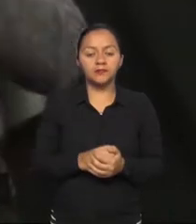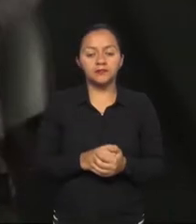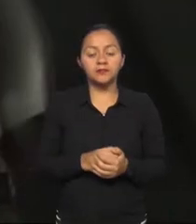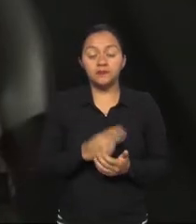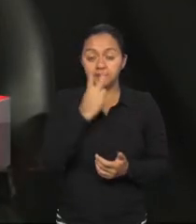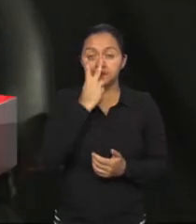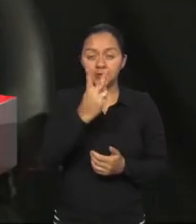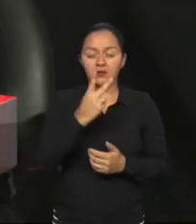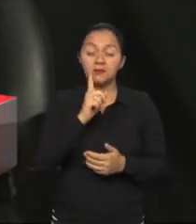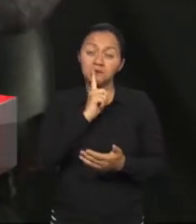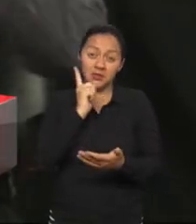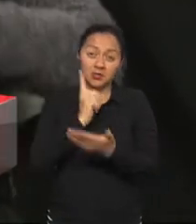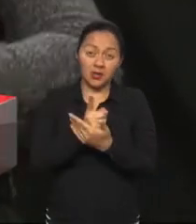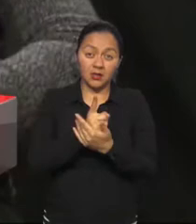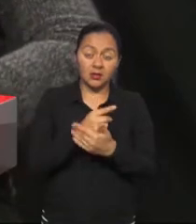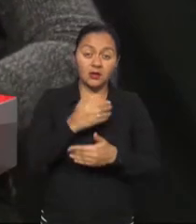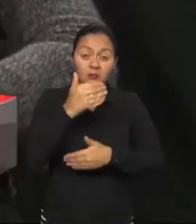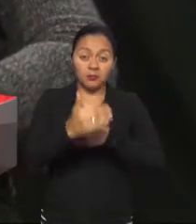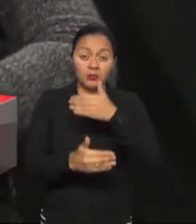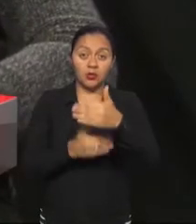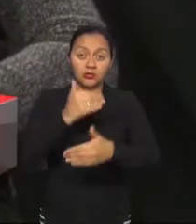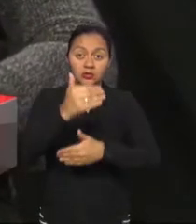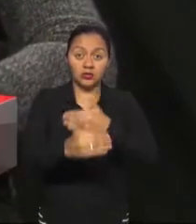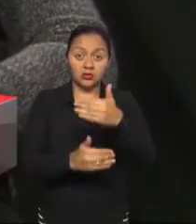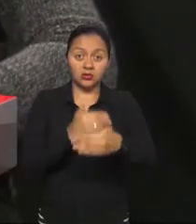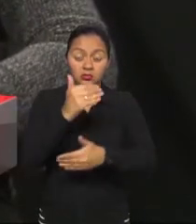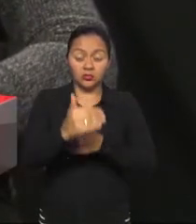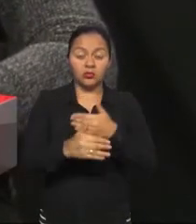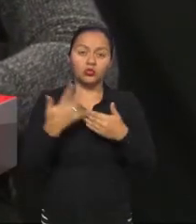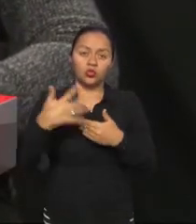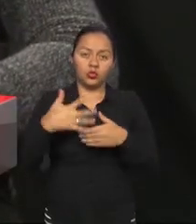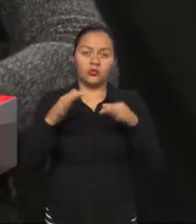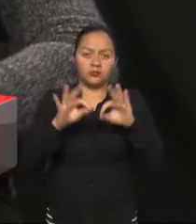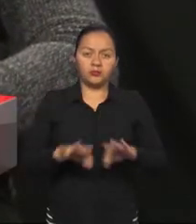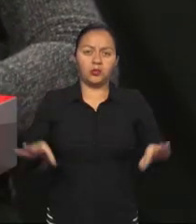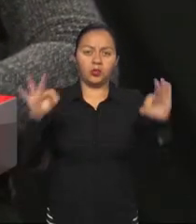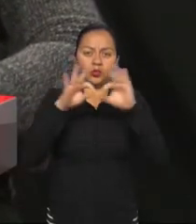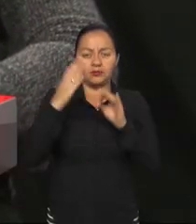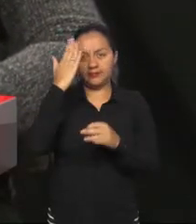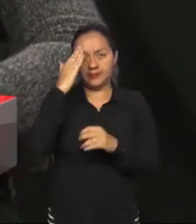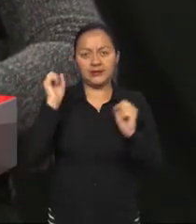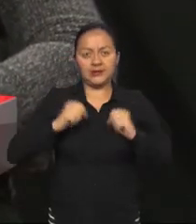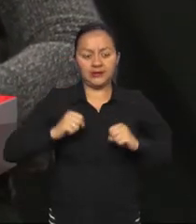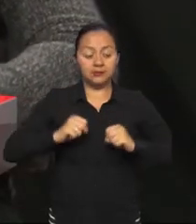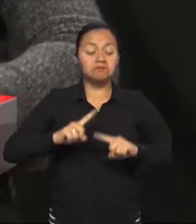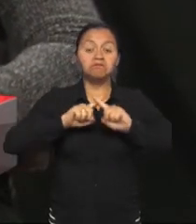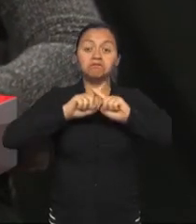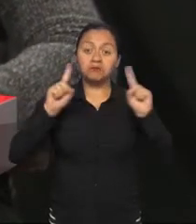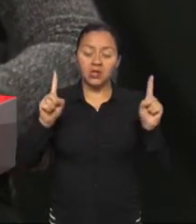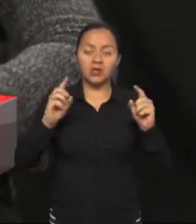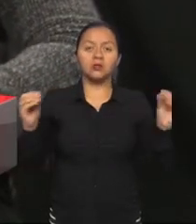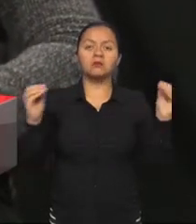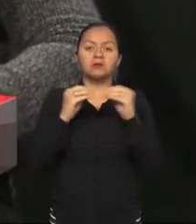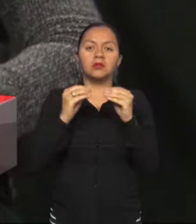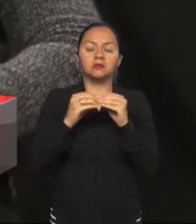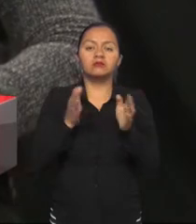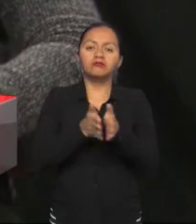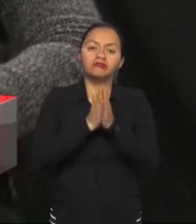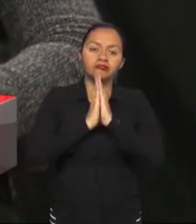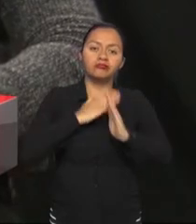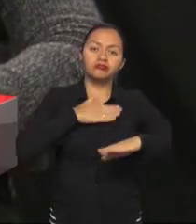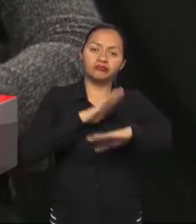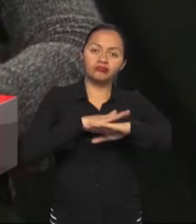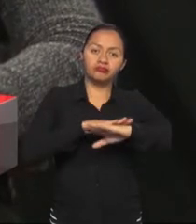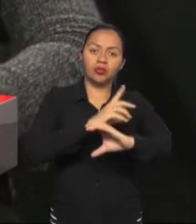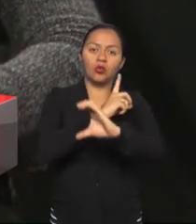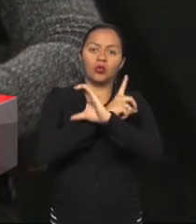sido un proceso por demás importante, uh-huh, pensaría yo, porque lo primero que nos ha pedido el CONADIS es